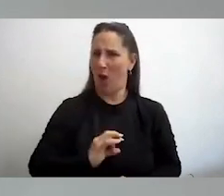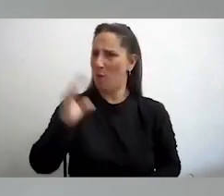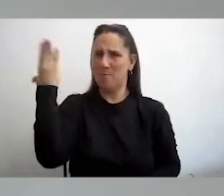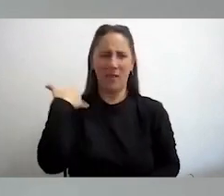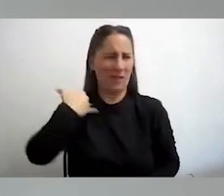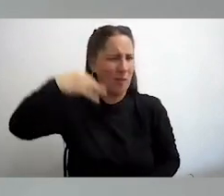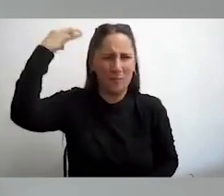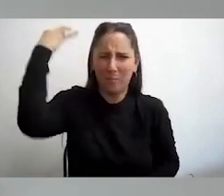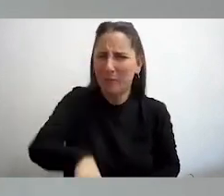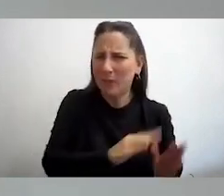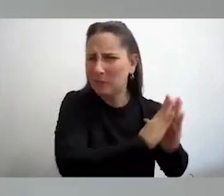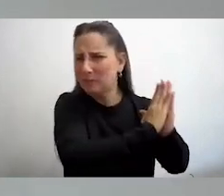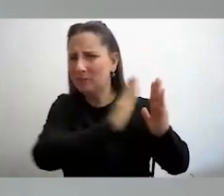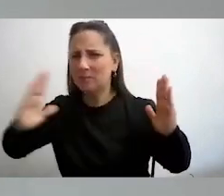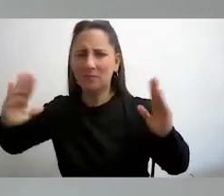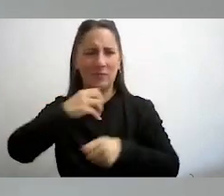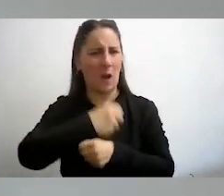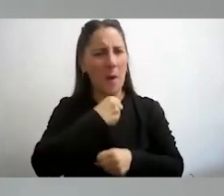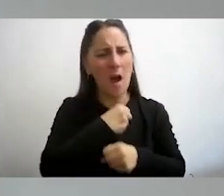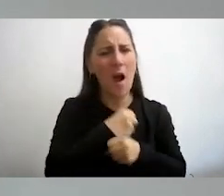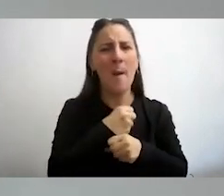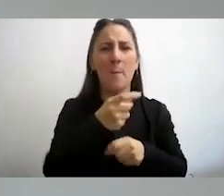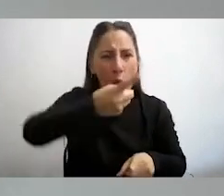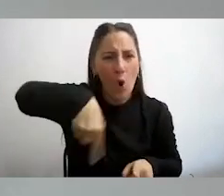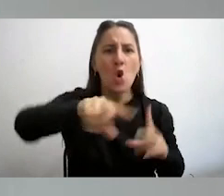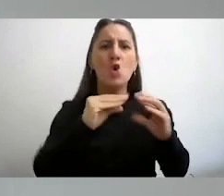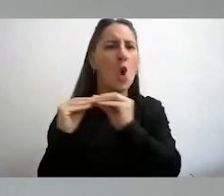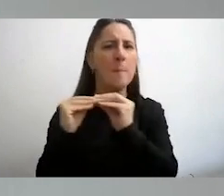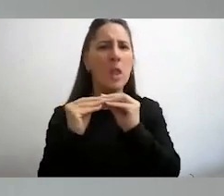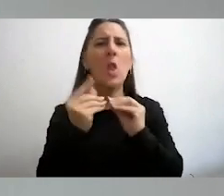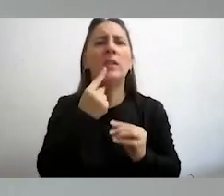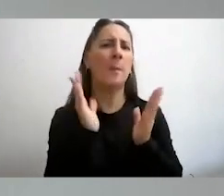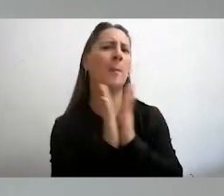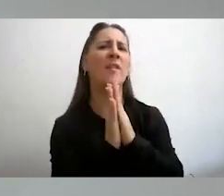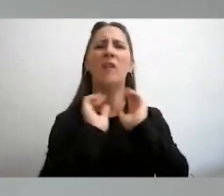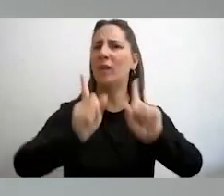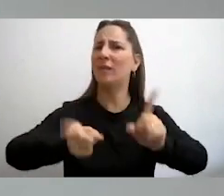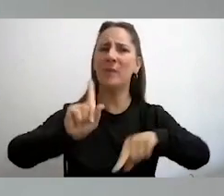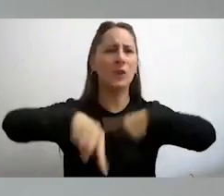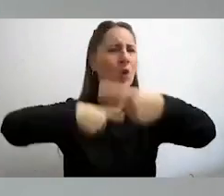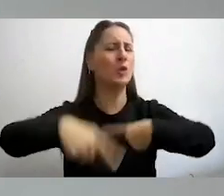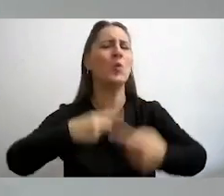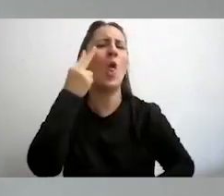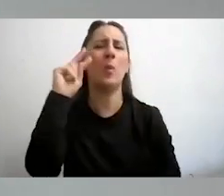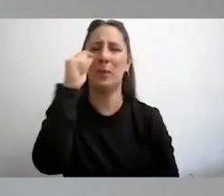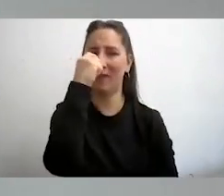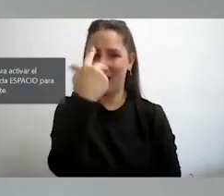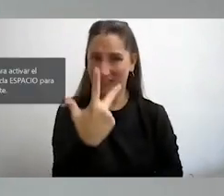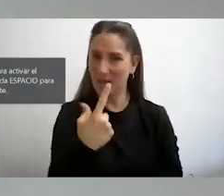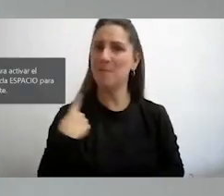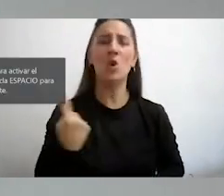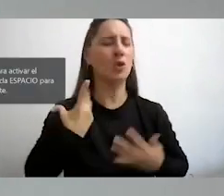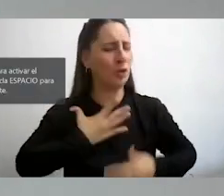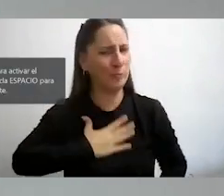Eh, la respuesta también de todos ustedes de pedir que también continuar este año, para nosotros es una